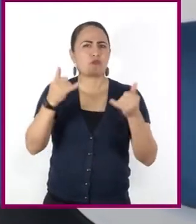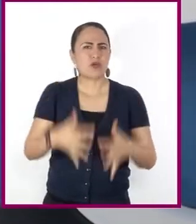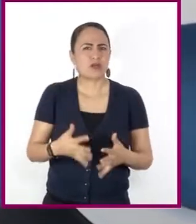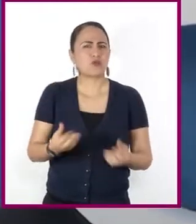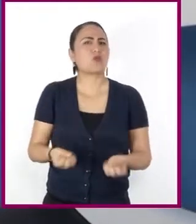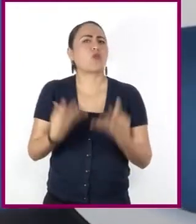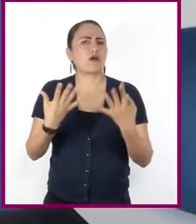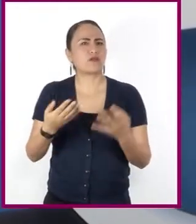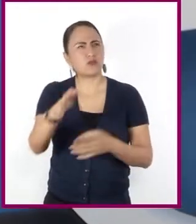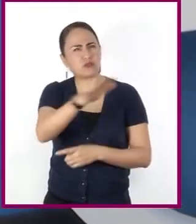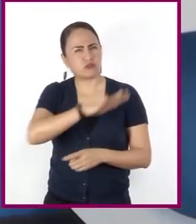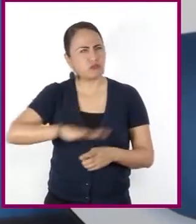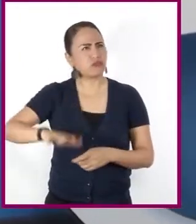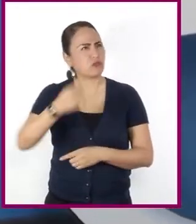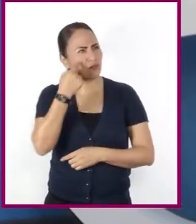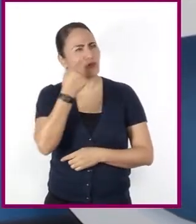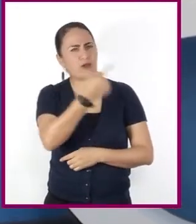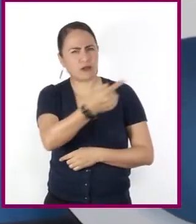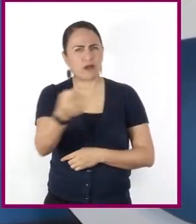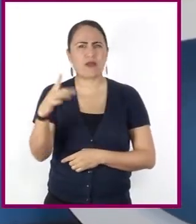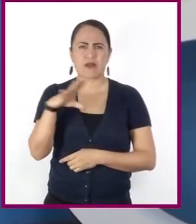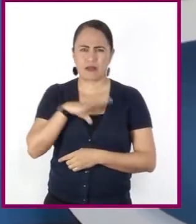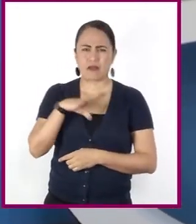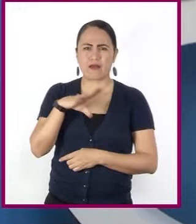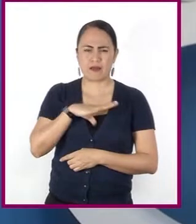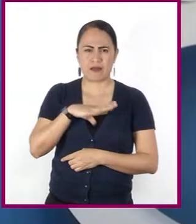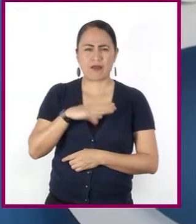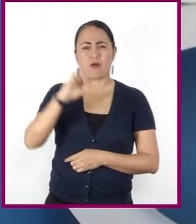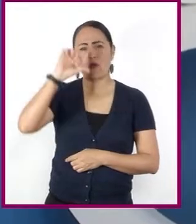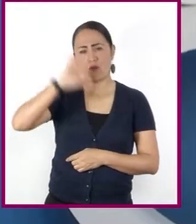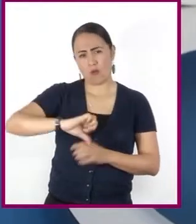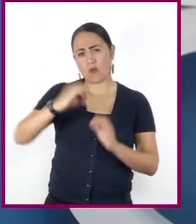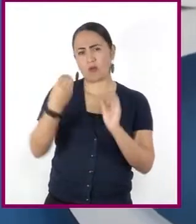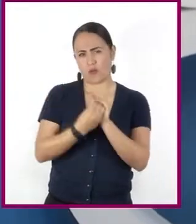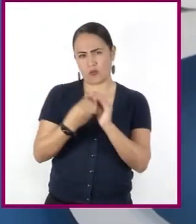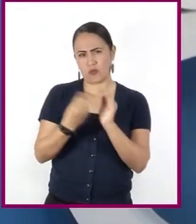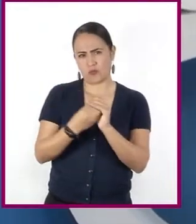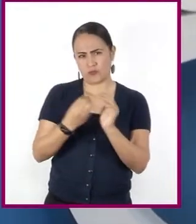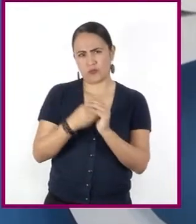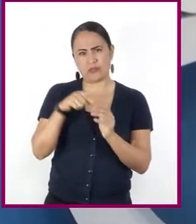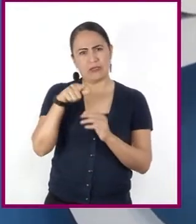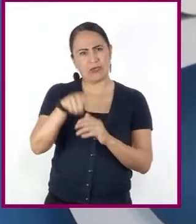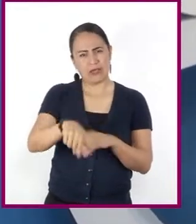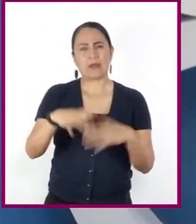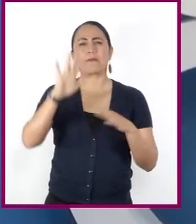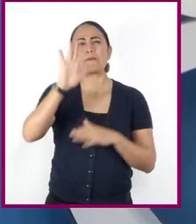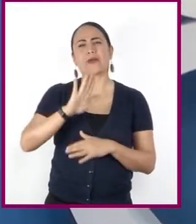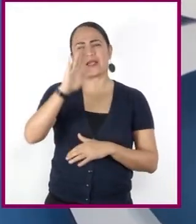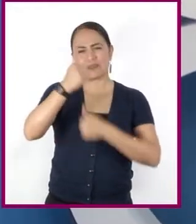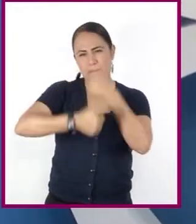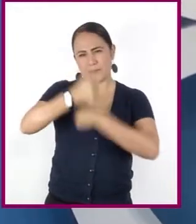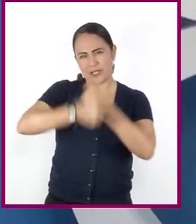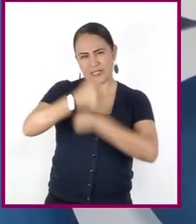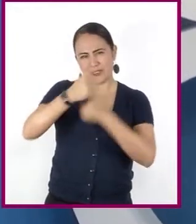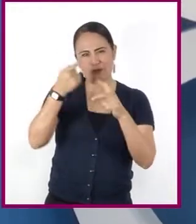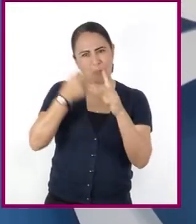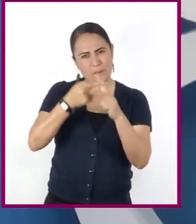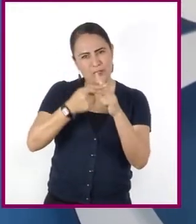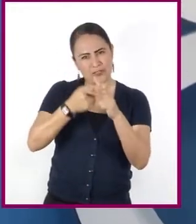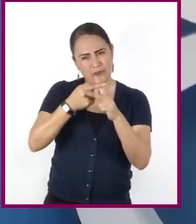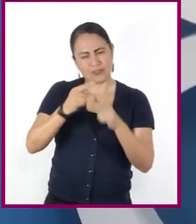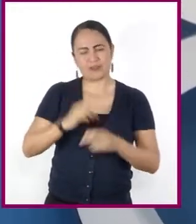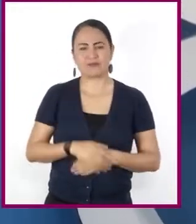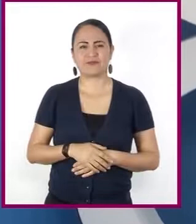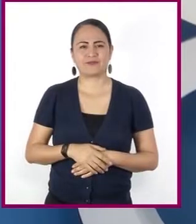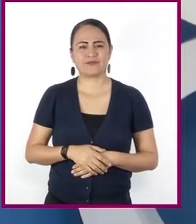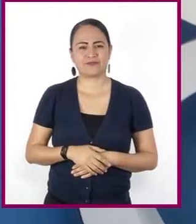imaginan. En esta sesión haremos una carrera muy especial. Será un maratón matemático.